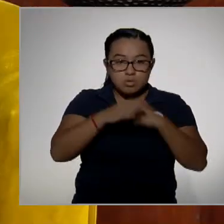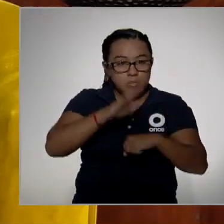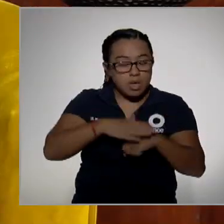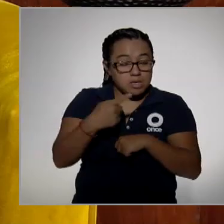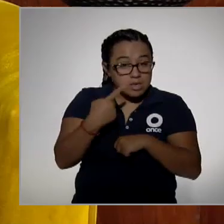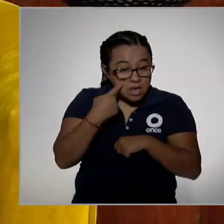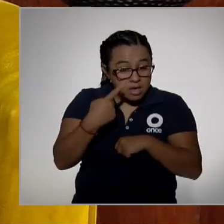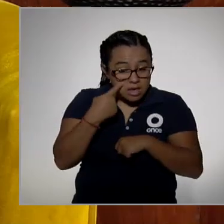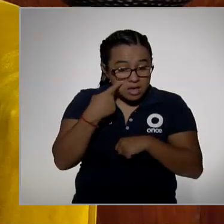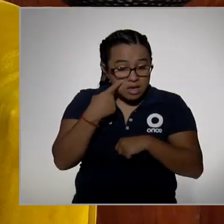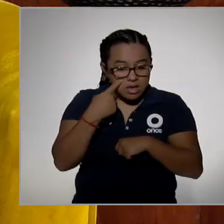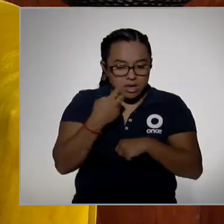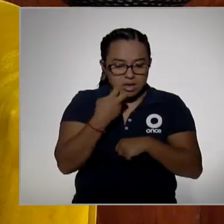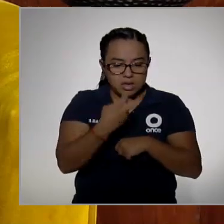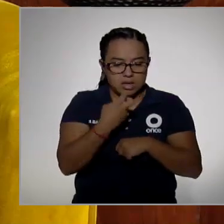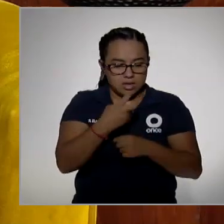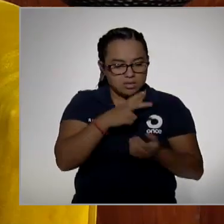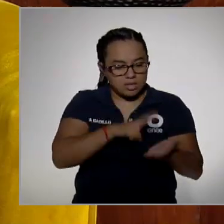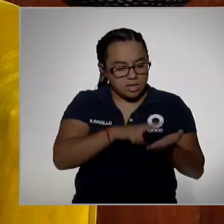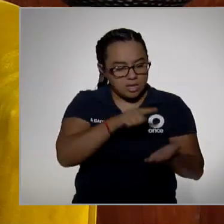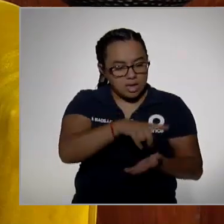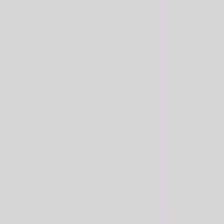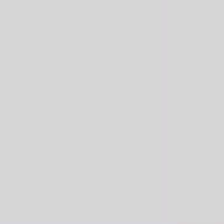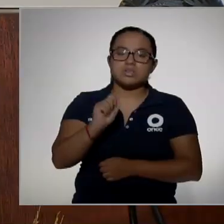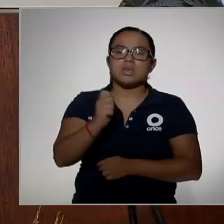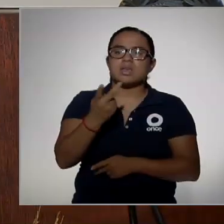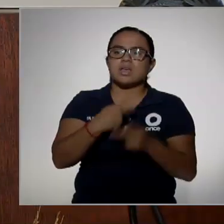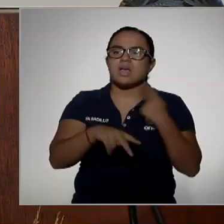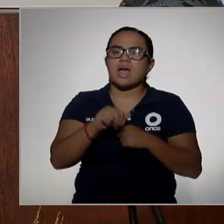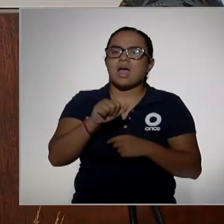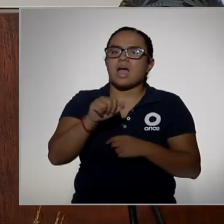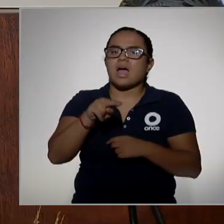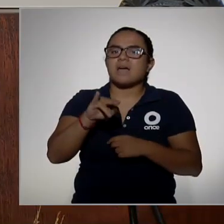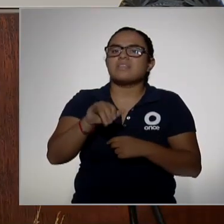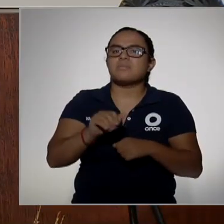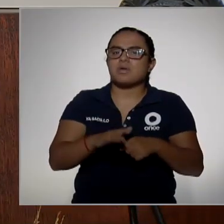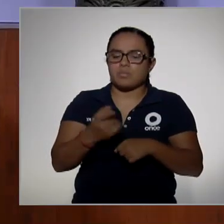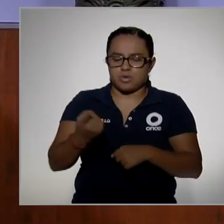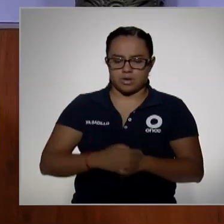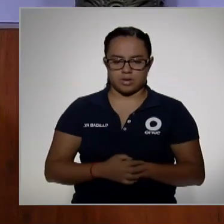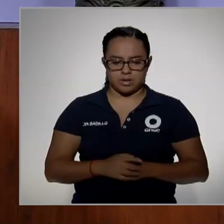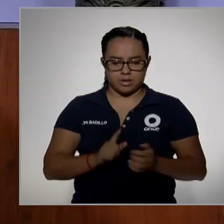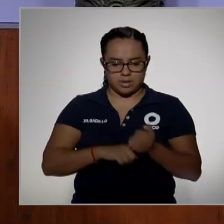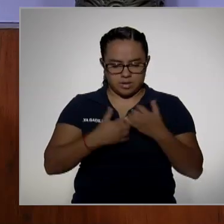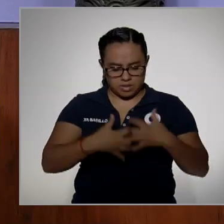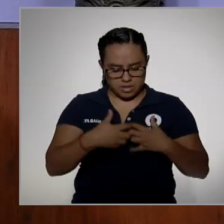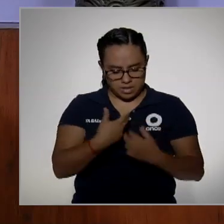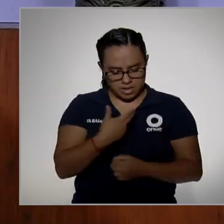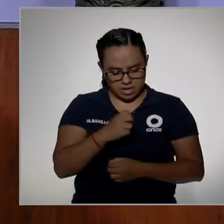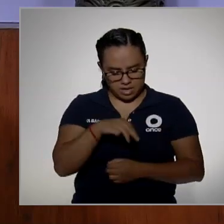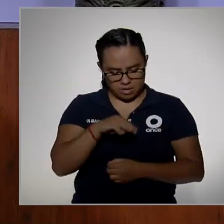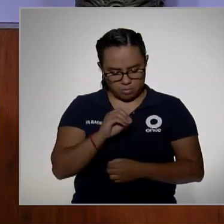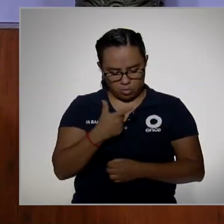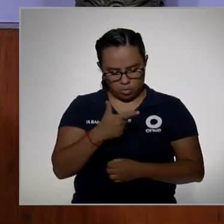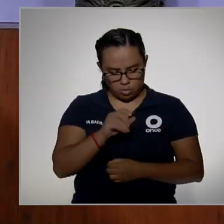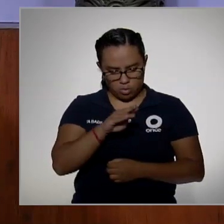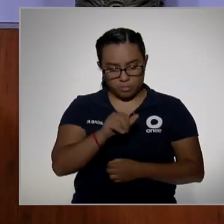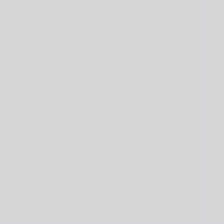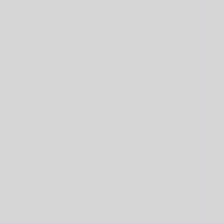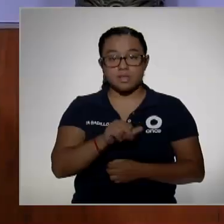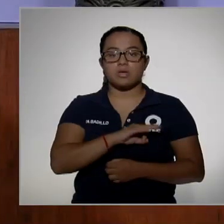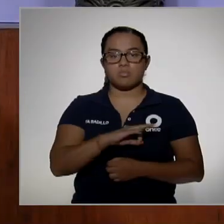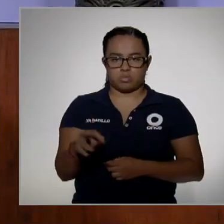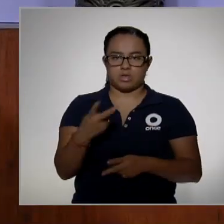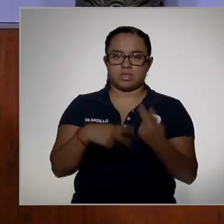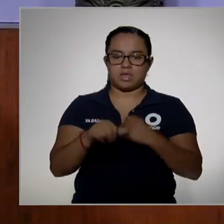tienen un valor nutricional pto de hierro la deficiencia de producción de hemoglobina de glóbulos rojos es lo que por causar anemia